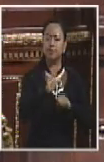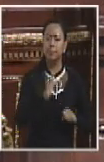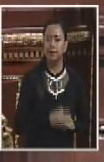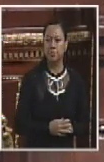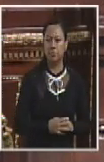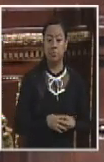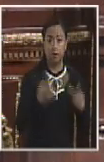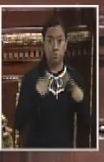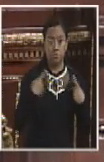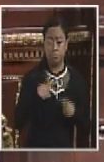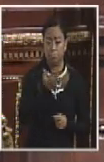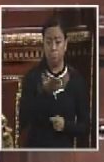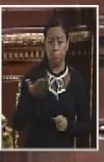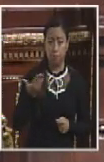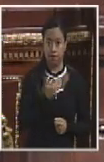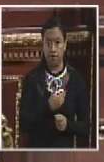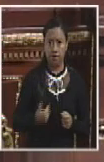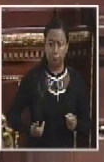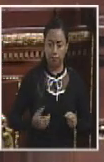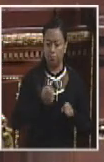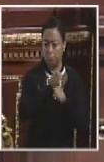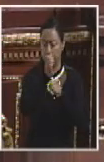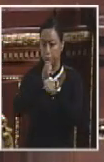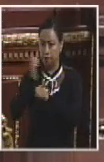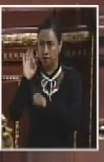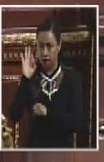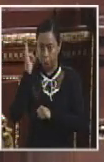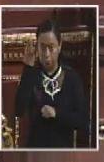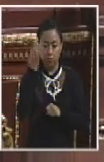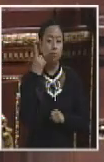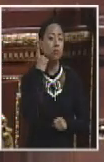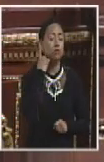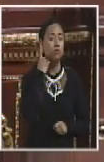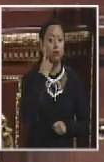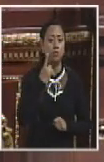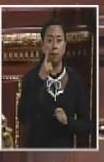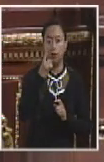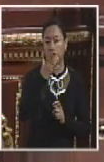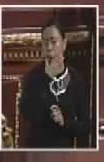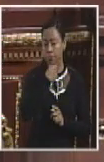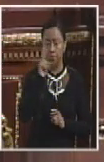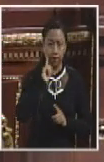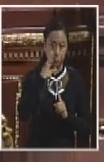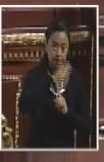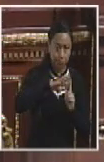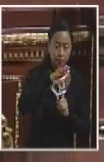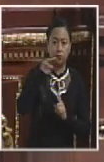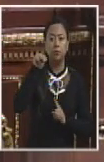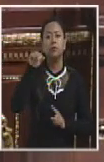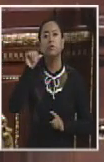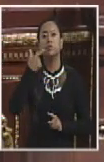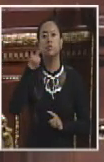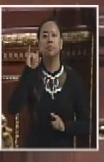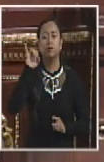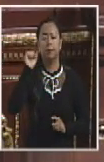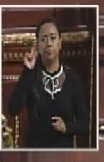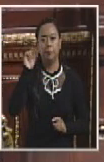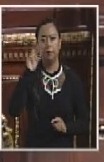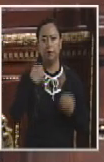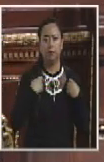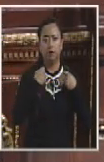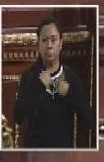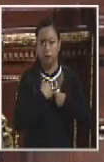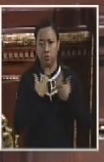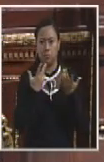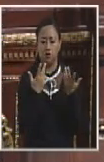ejecutivos de las entidades federativas, los diputados y diputados locales, magistrados, magistradas de los tribunales superiores